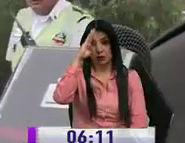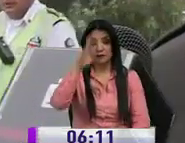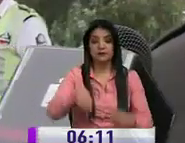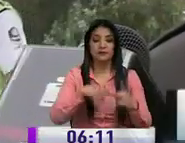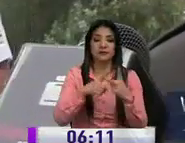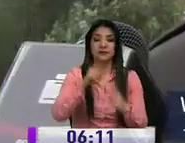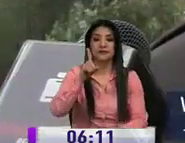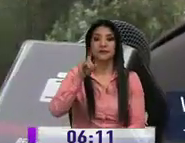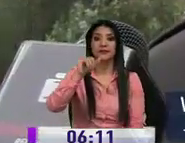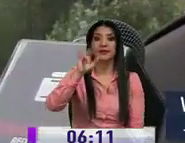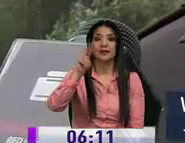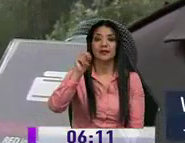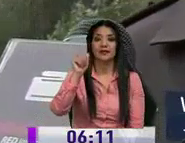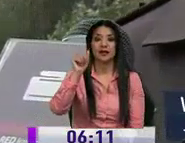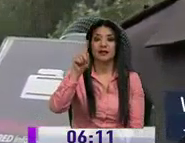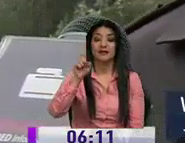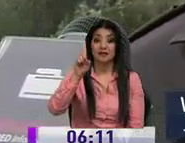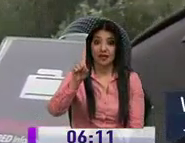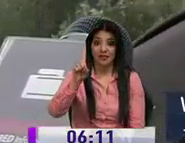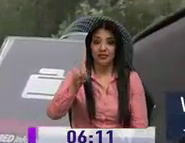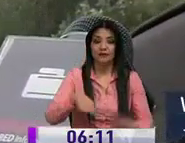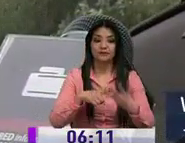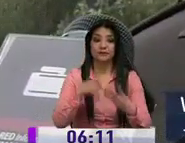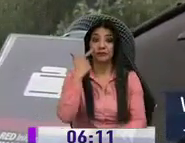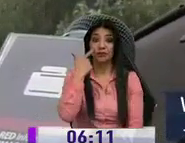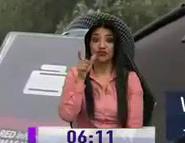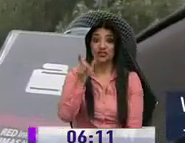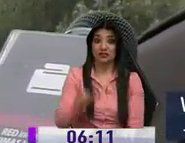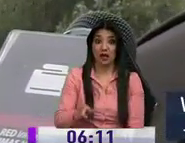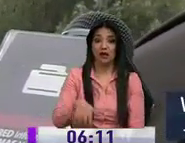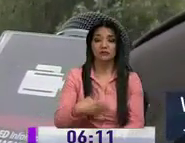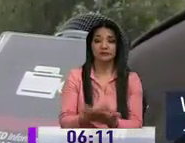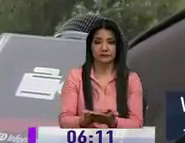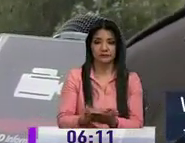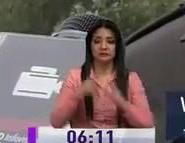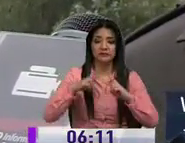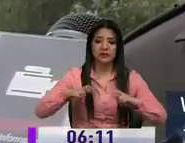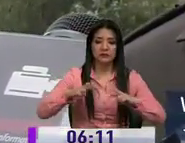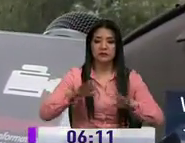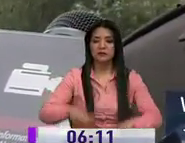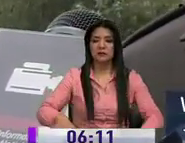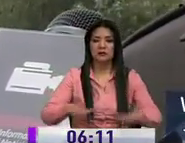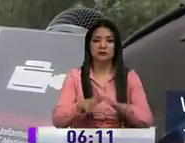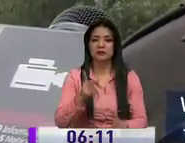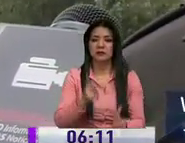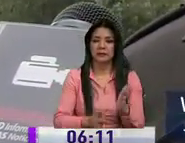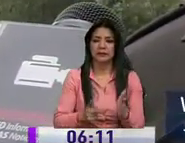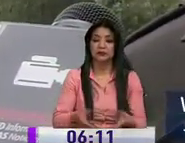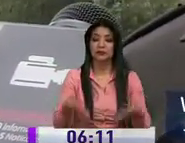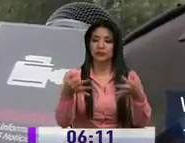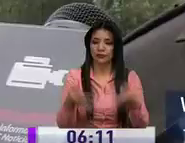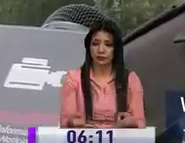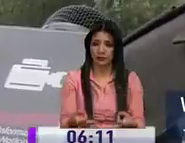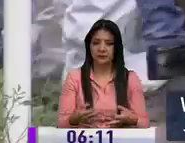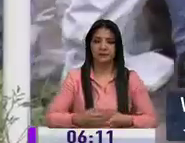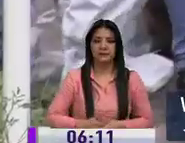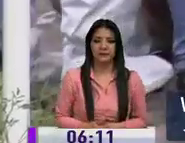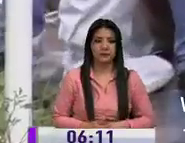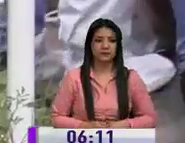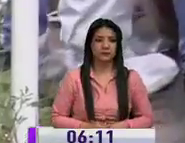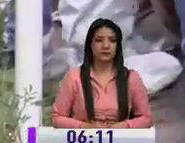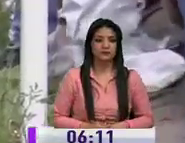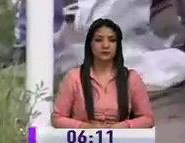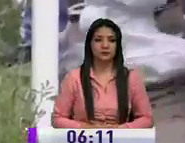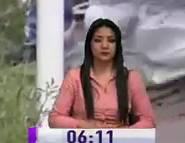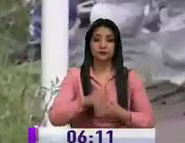en compañía de la fiscal, para hacer las investigaciones correspondientes y determinar el suceso exactamente. La autoridad